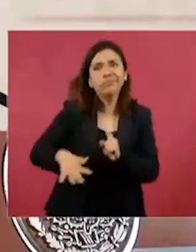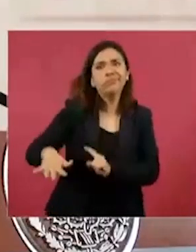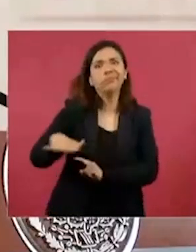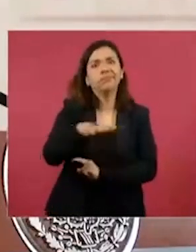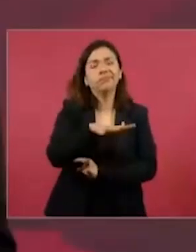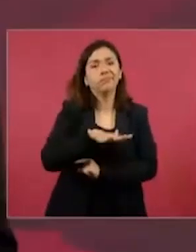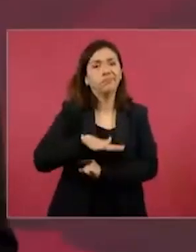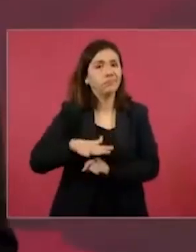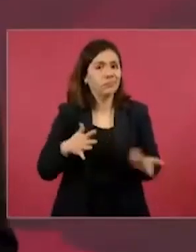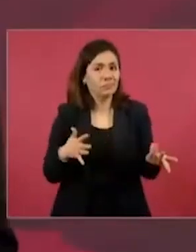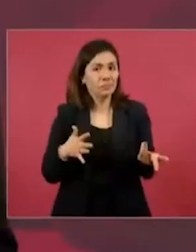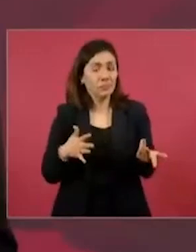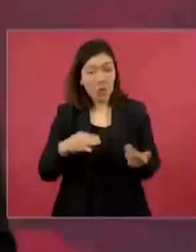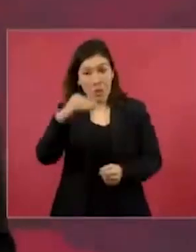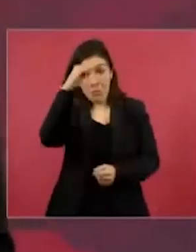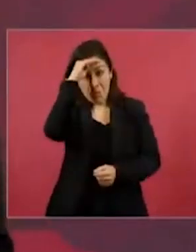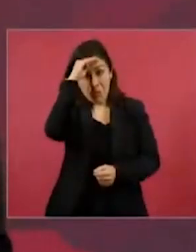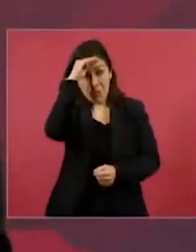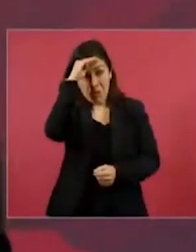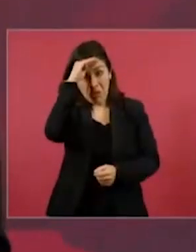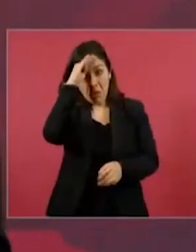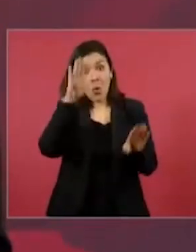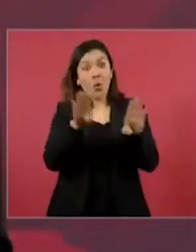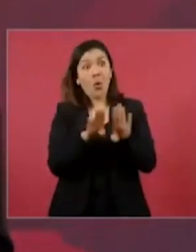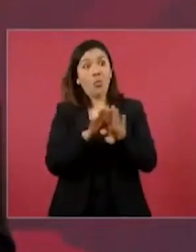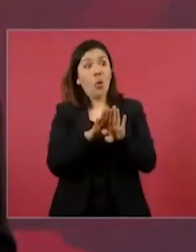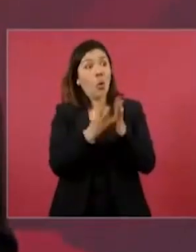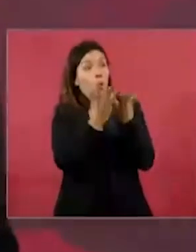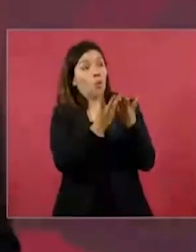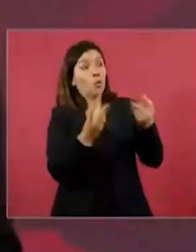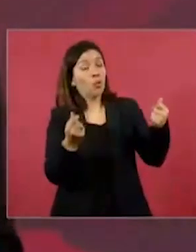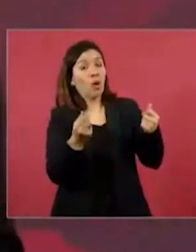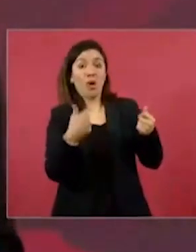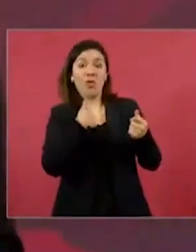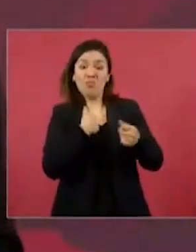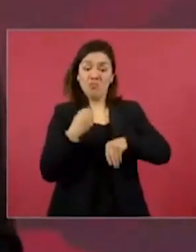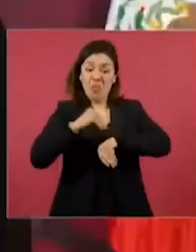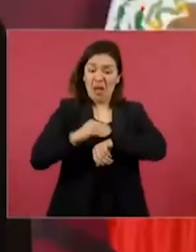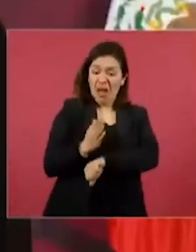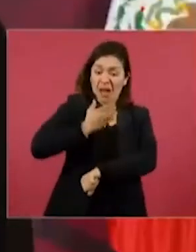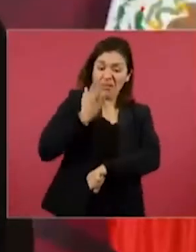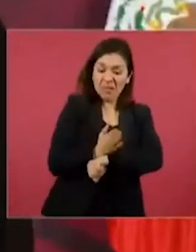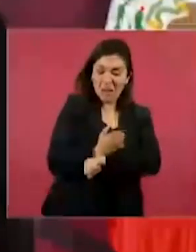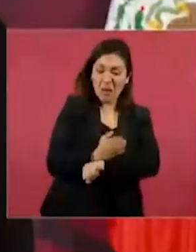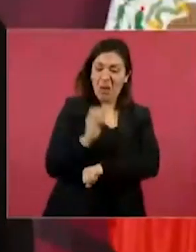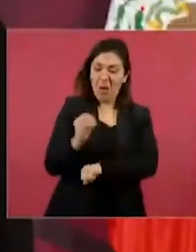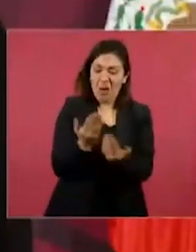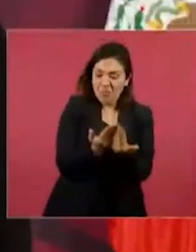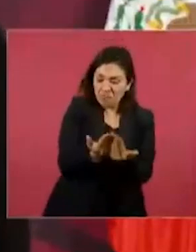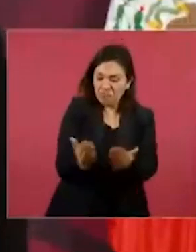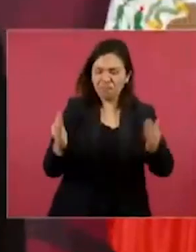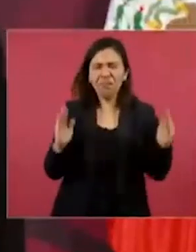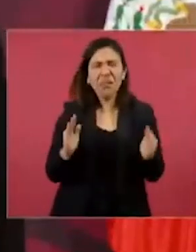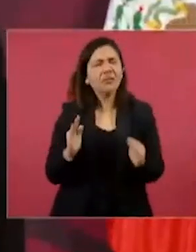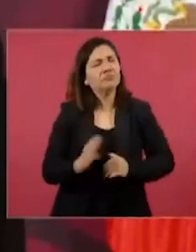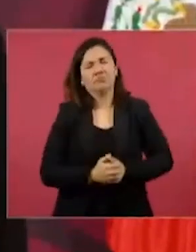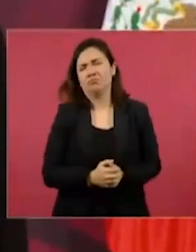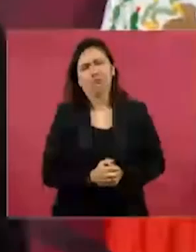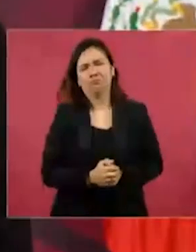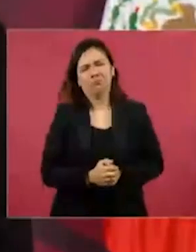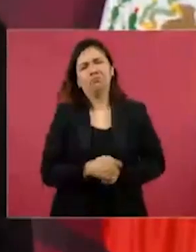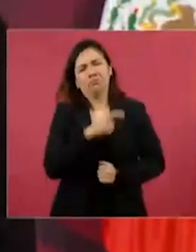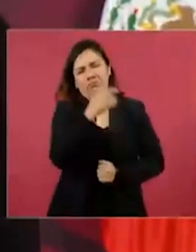presidente, pues que se van a mantener reuniones constantes, mensuales, no solo con Estados Unidos, sino con algunos otros países